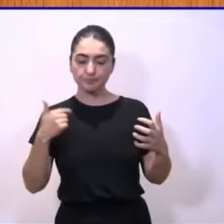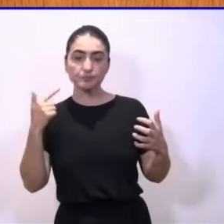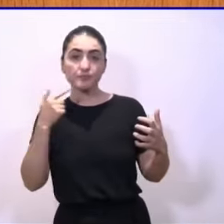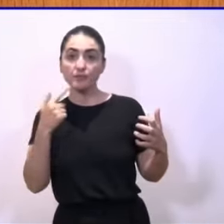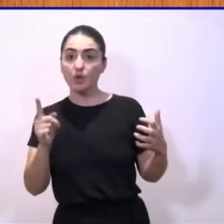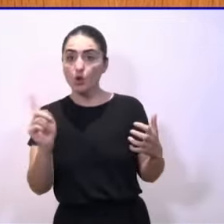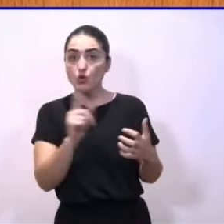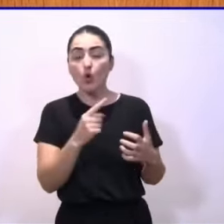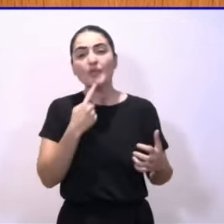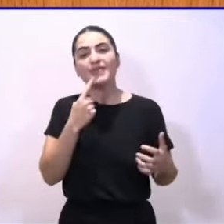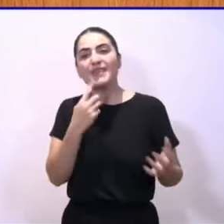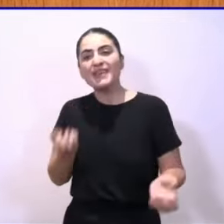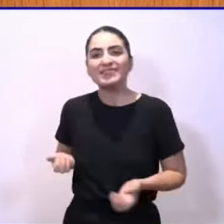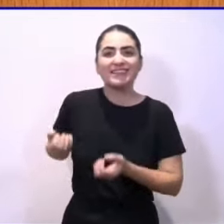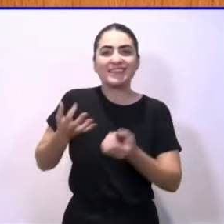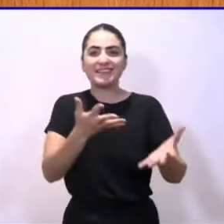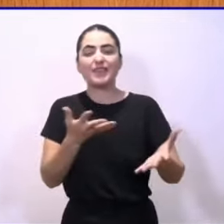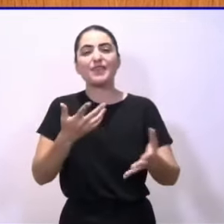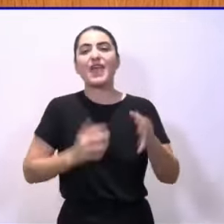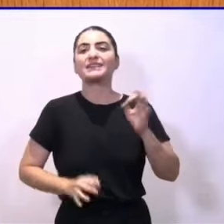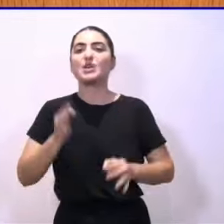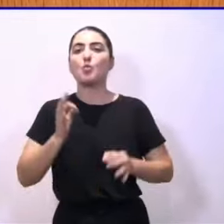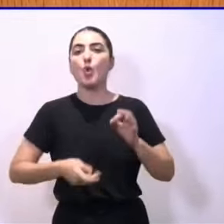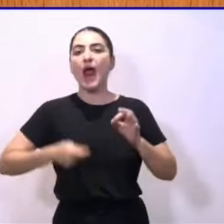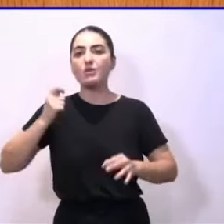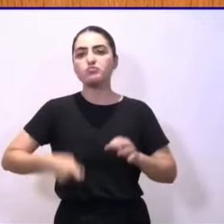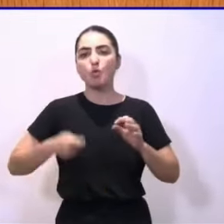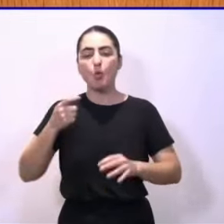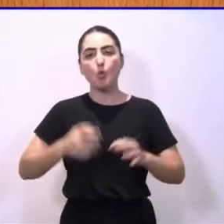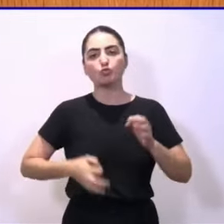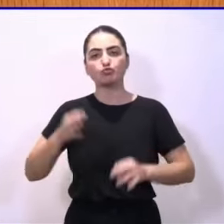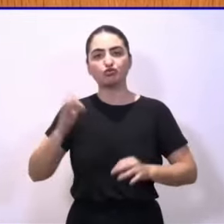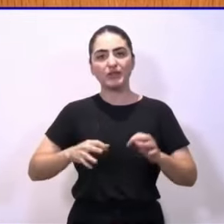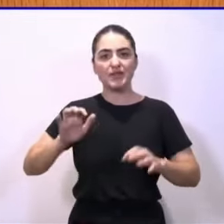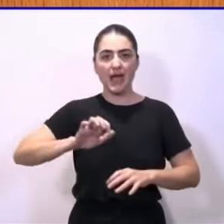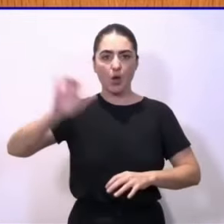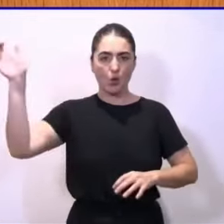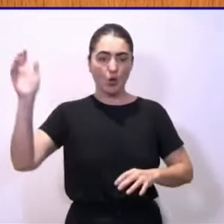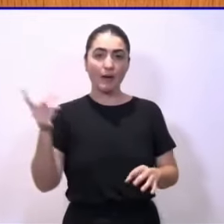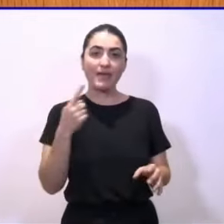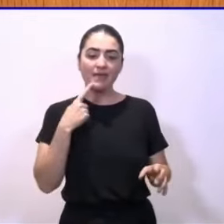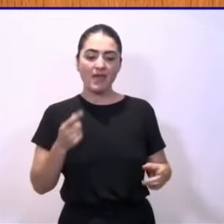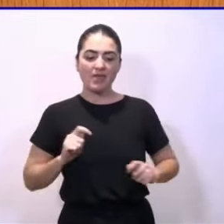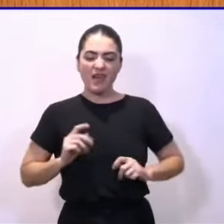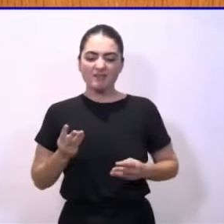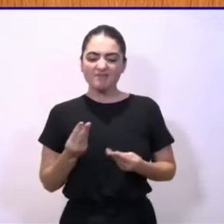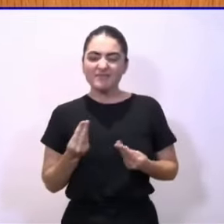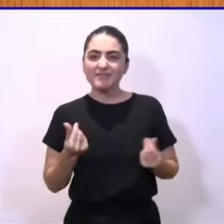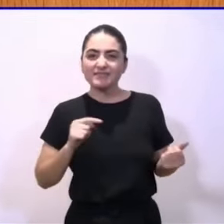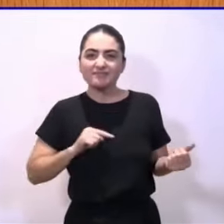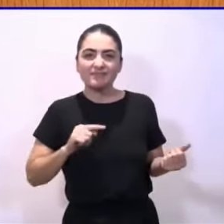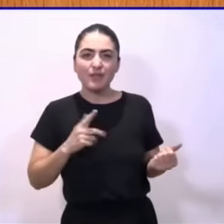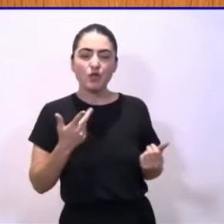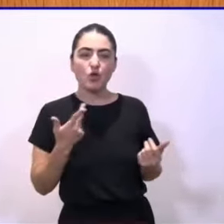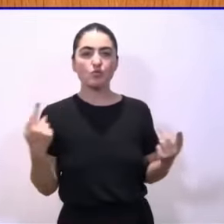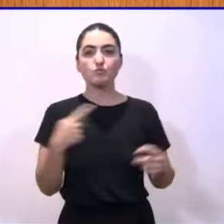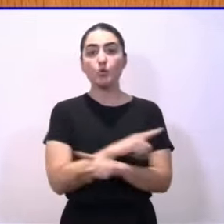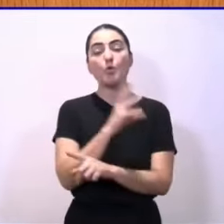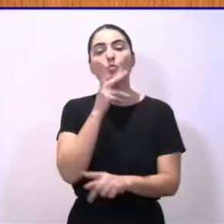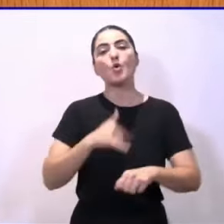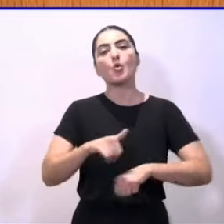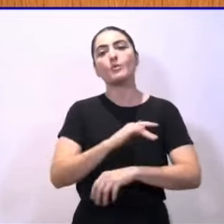propia sentencia del Tribunal de Justicia de la Unión Europea. Y decía, tengo una sensación contradictoria porque en la anterior legislatura